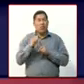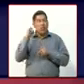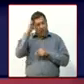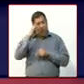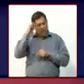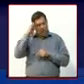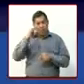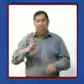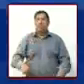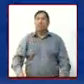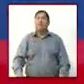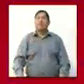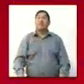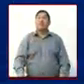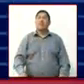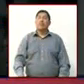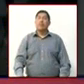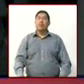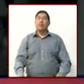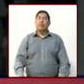Estado.